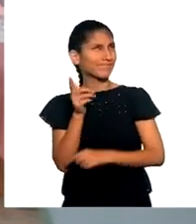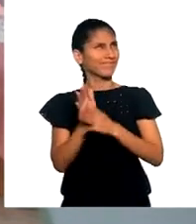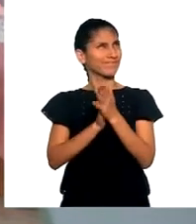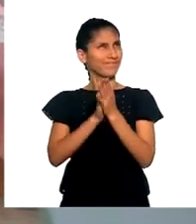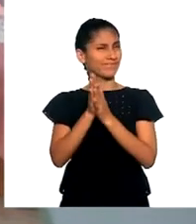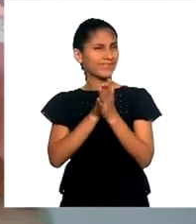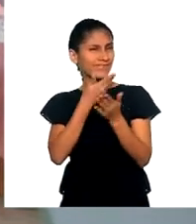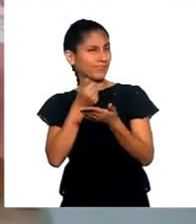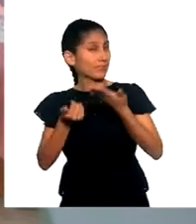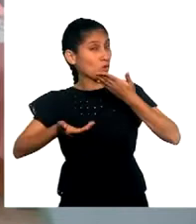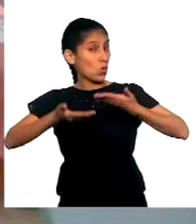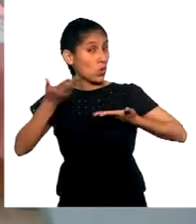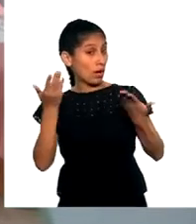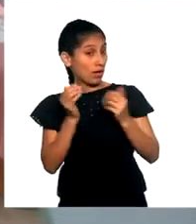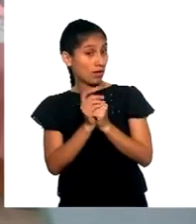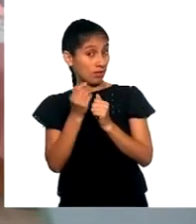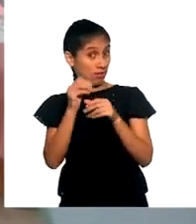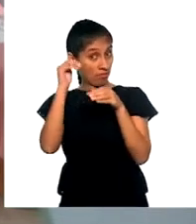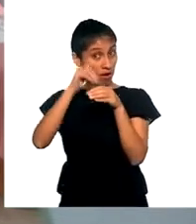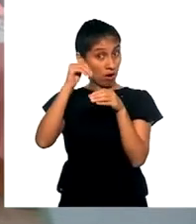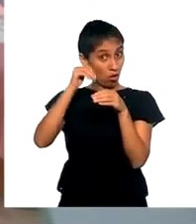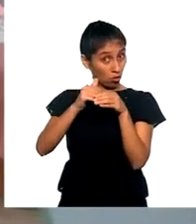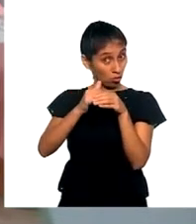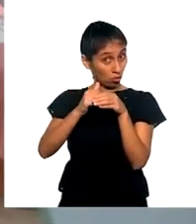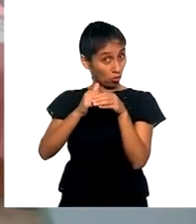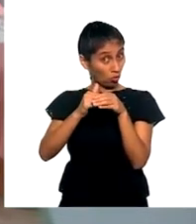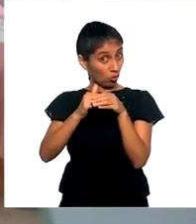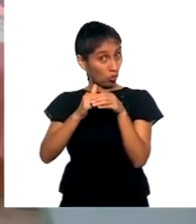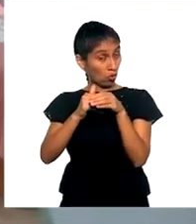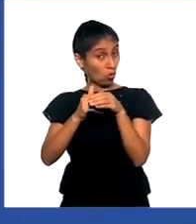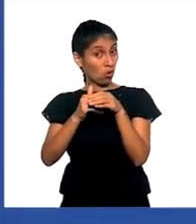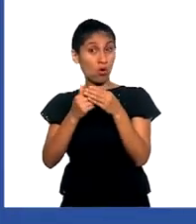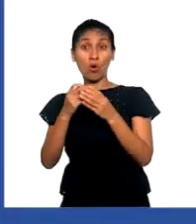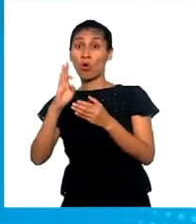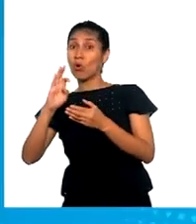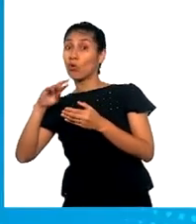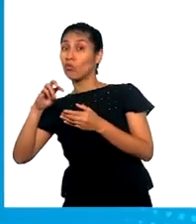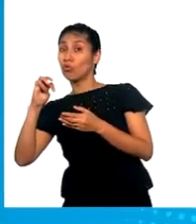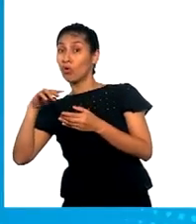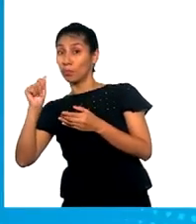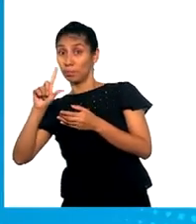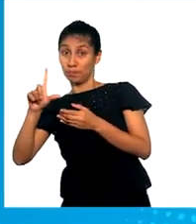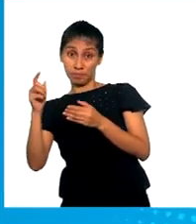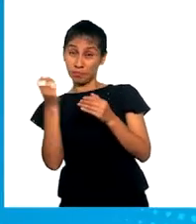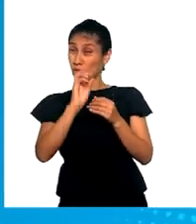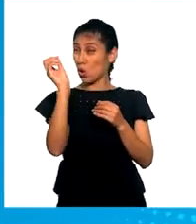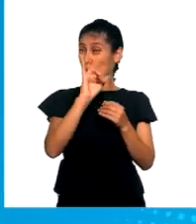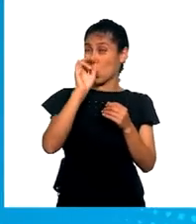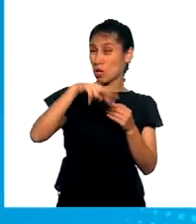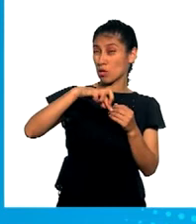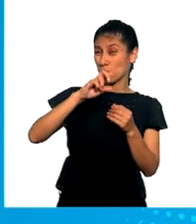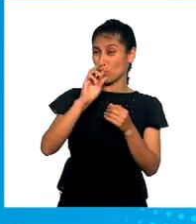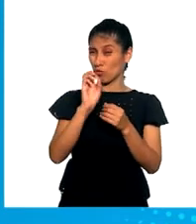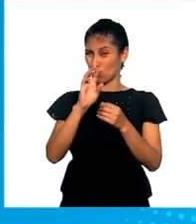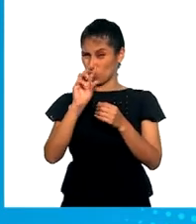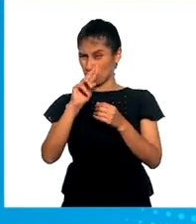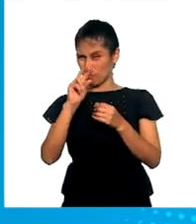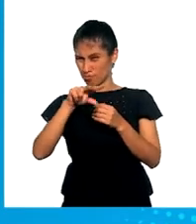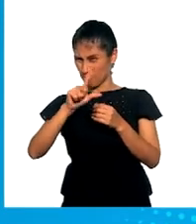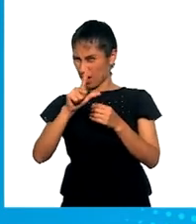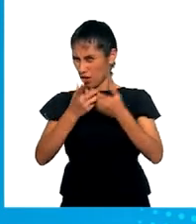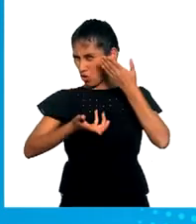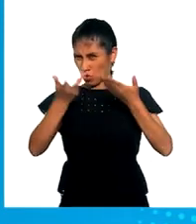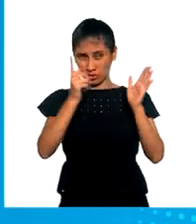es mejor el ahorro formal o el informal existen argumentos a favor del ahorro formal por